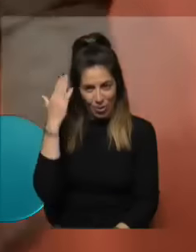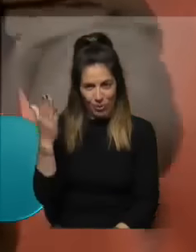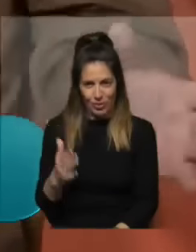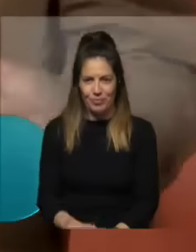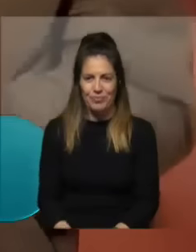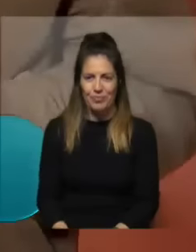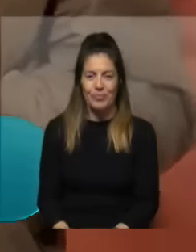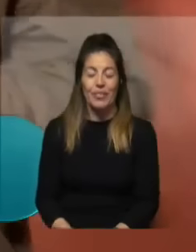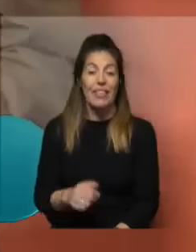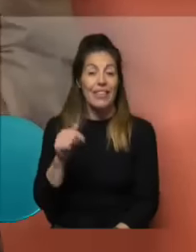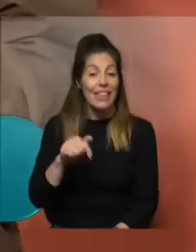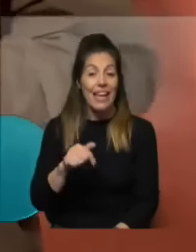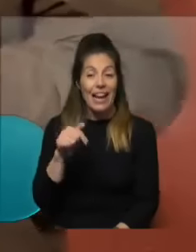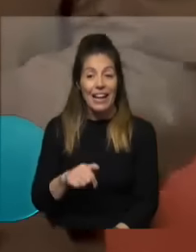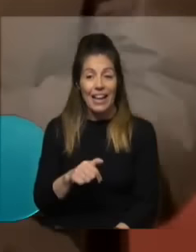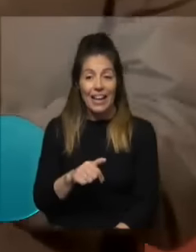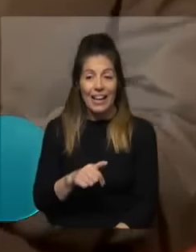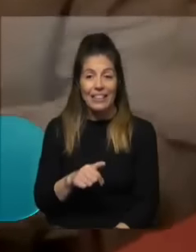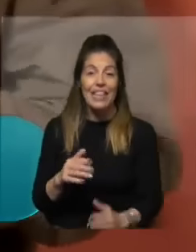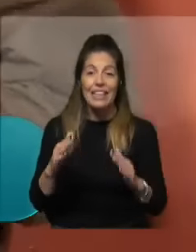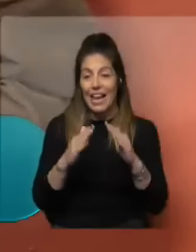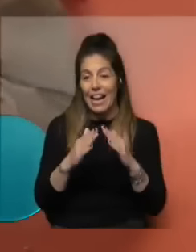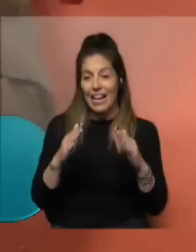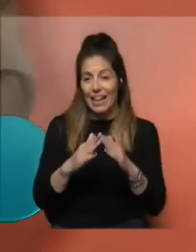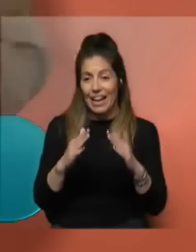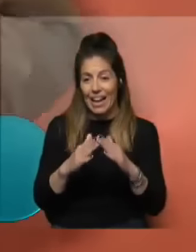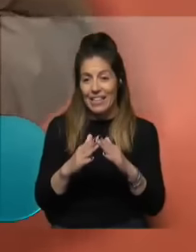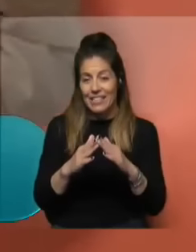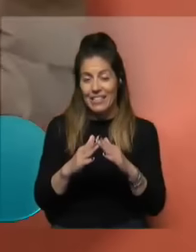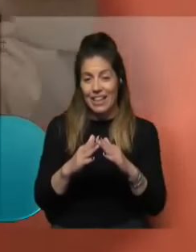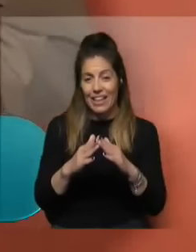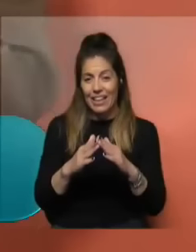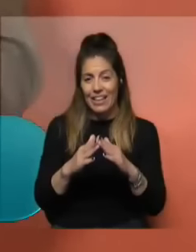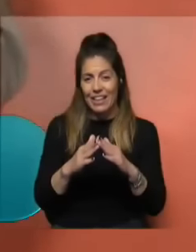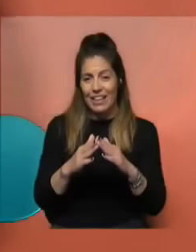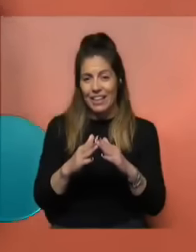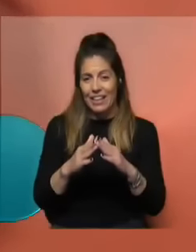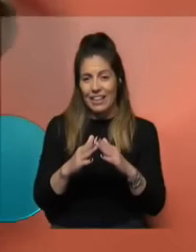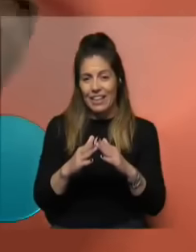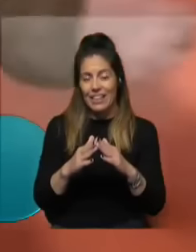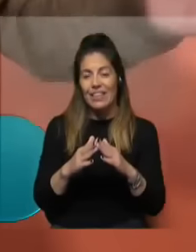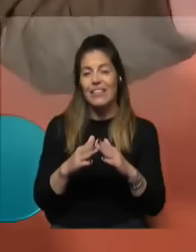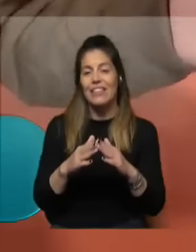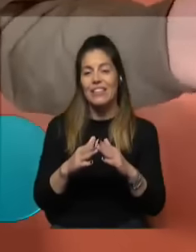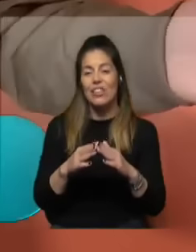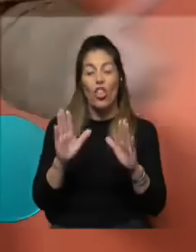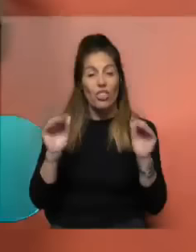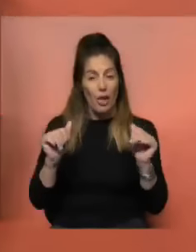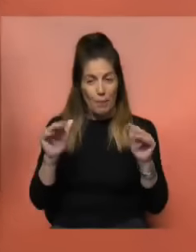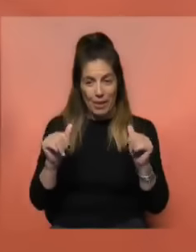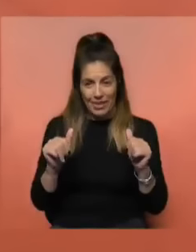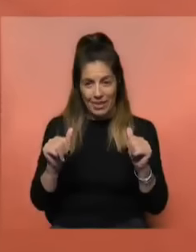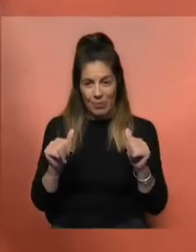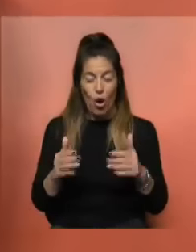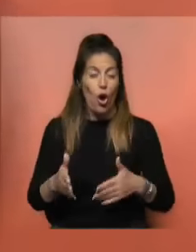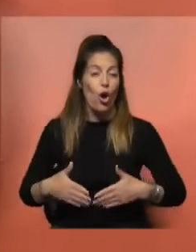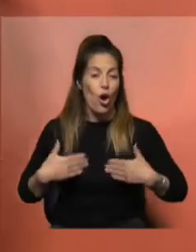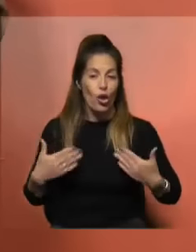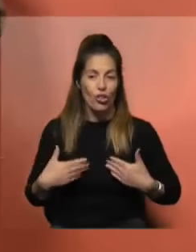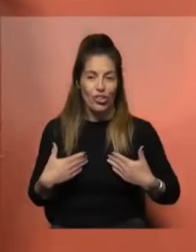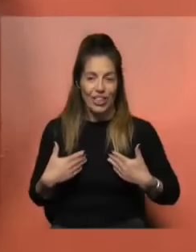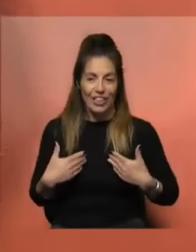Fito, nosotros desde aquí, desde este hogar aquí ubicado en la calle Martín C. Martínez, esquina Domingo Aramburú, nos despedimos contentos y felices, bueno,